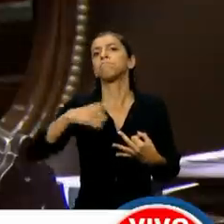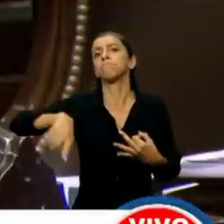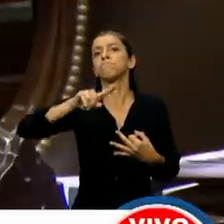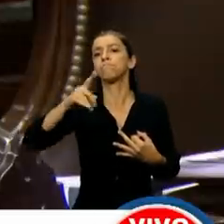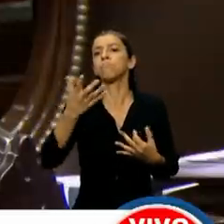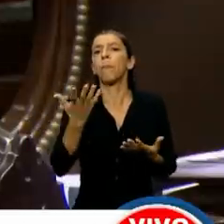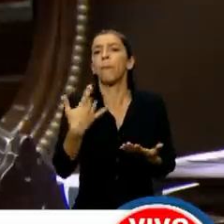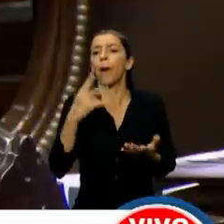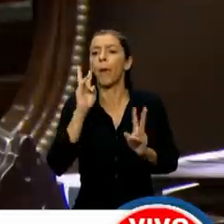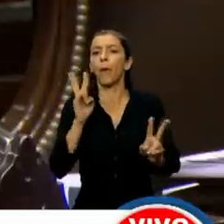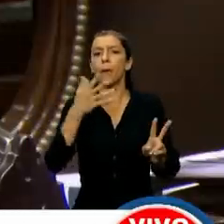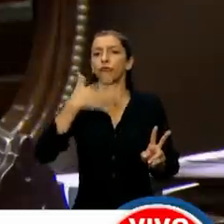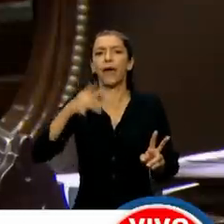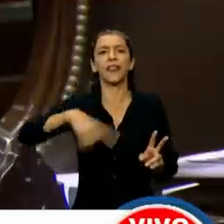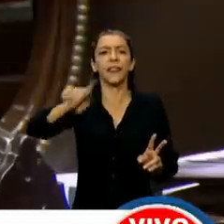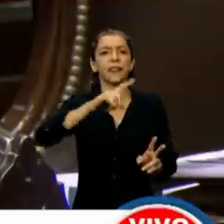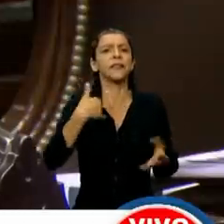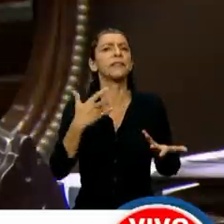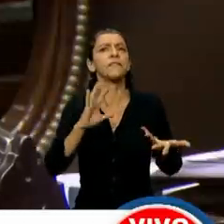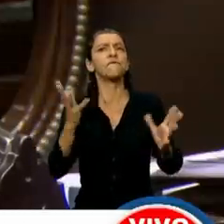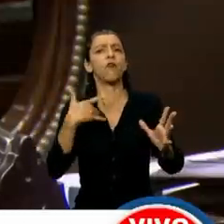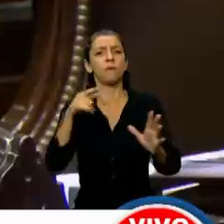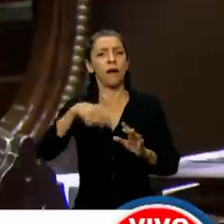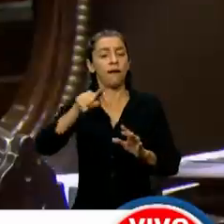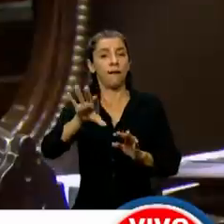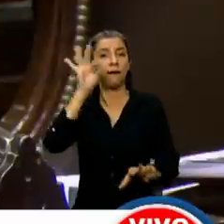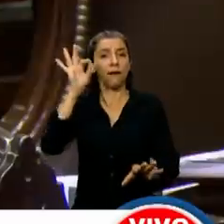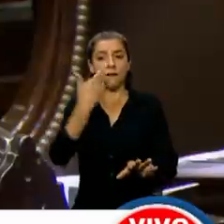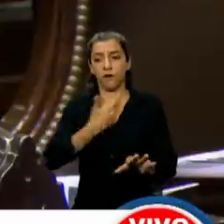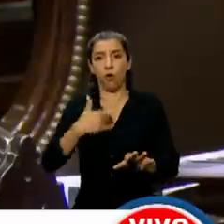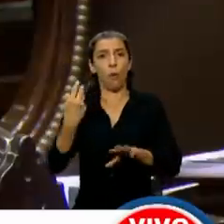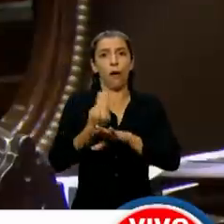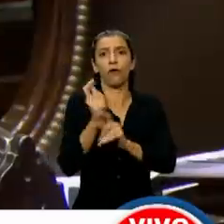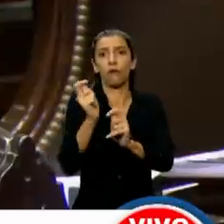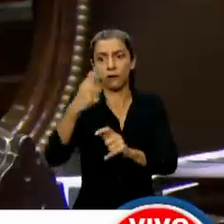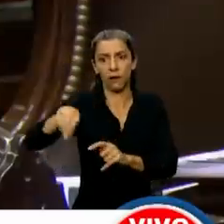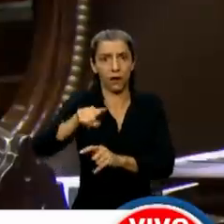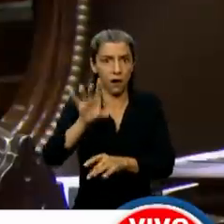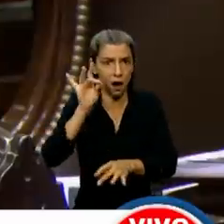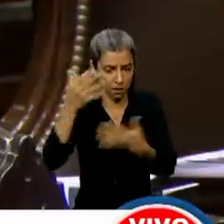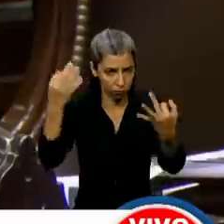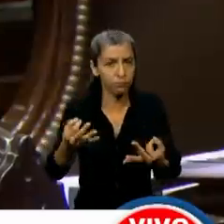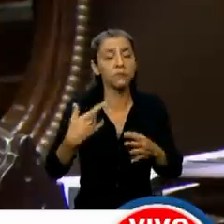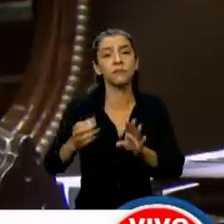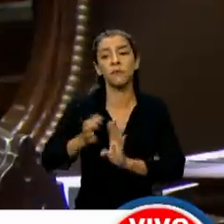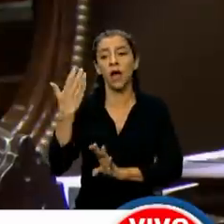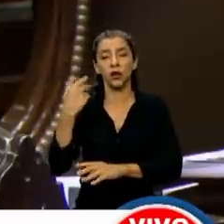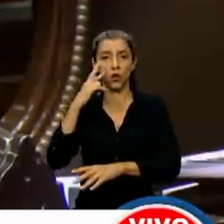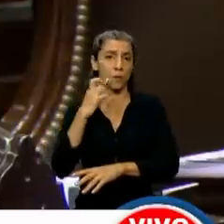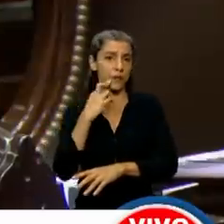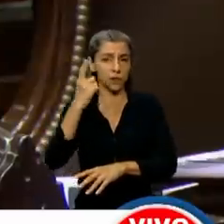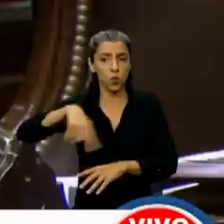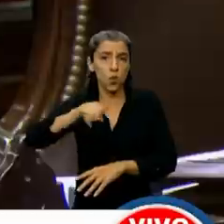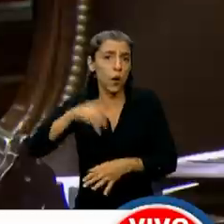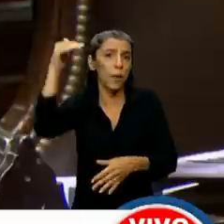entiende que tiene que definir quién los gobierna por eso que cuando en el 2019 decidió un cambio de gobierno la misma